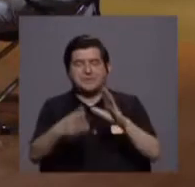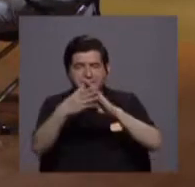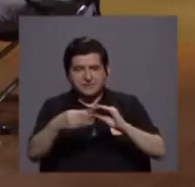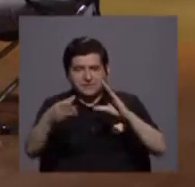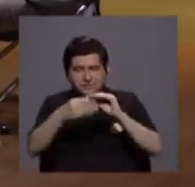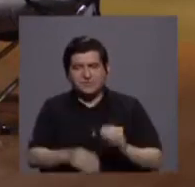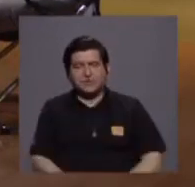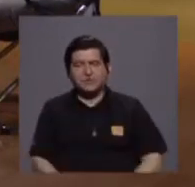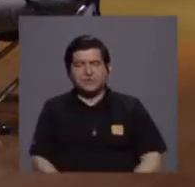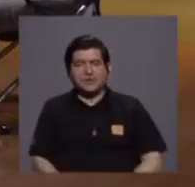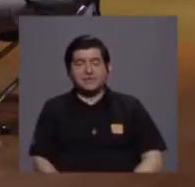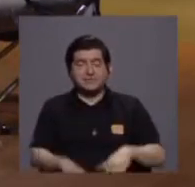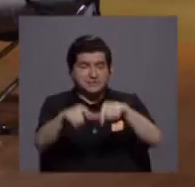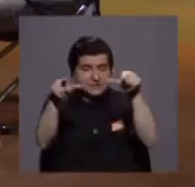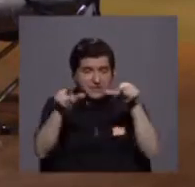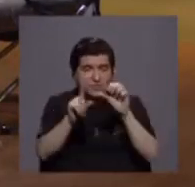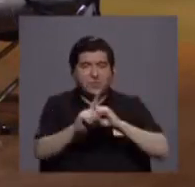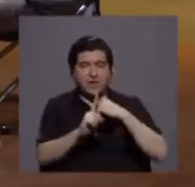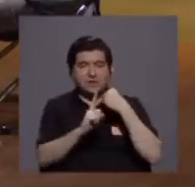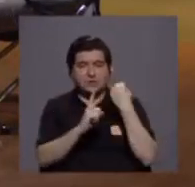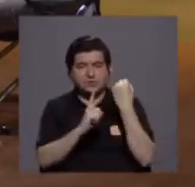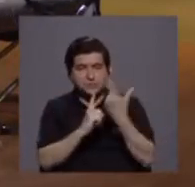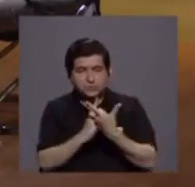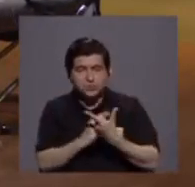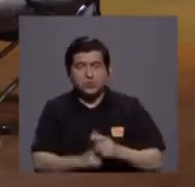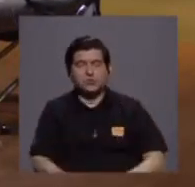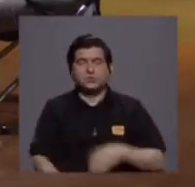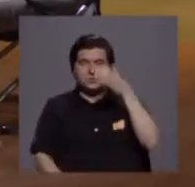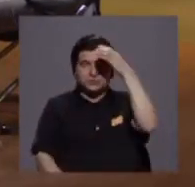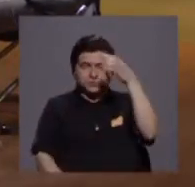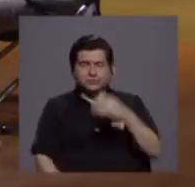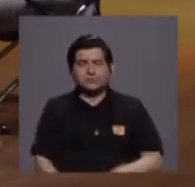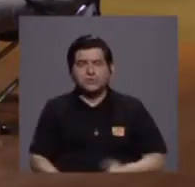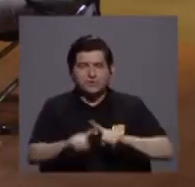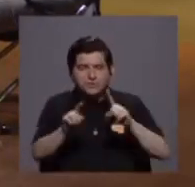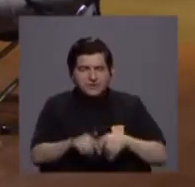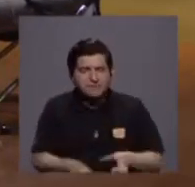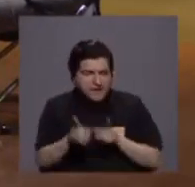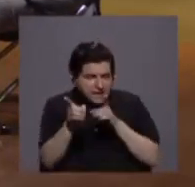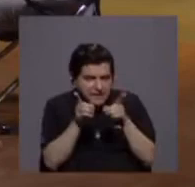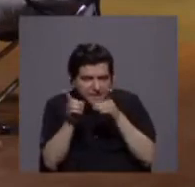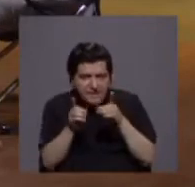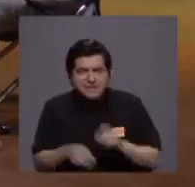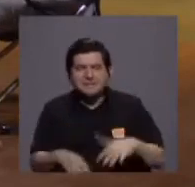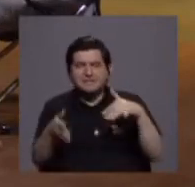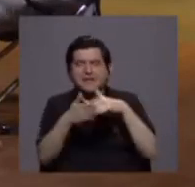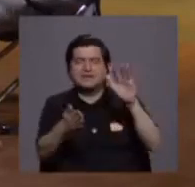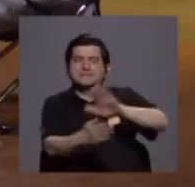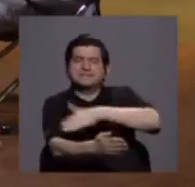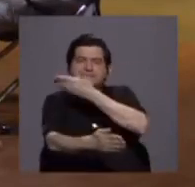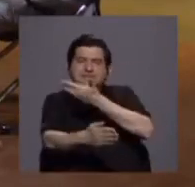narrativas, trascendimos etiquetas y descriptores del estudio de la música, o sea,